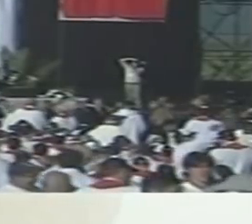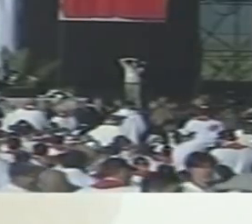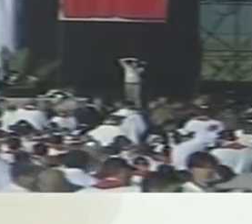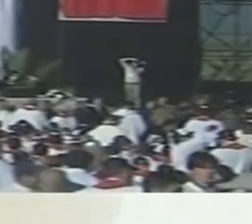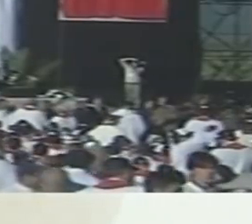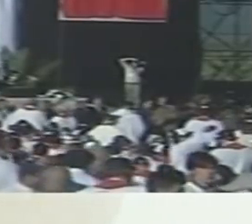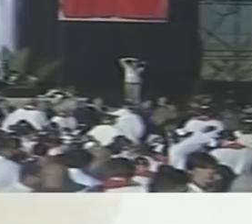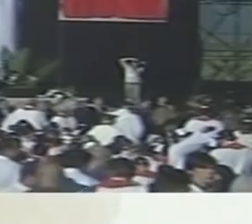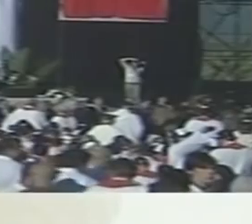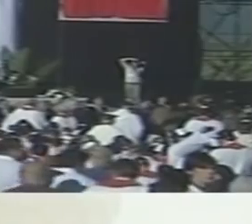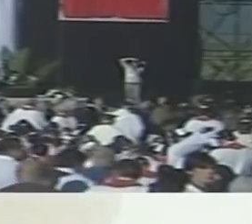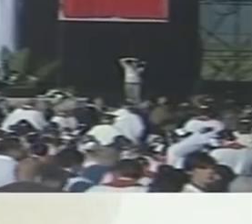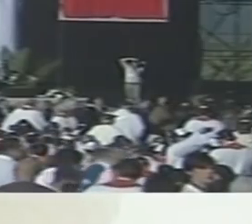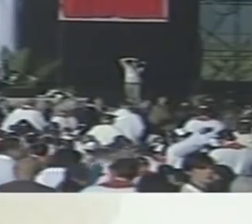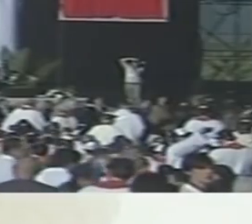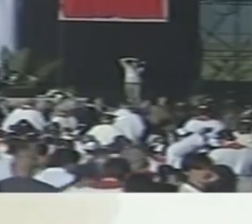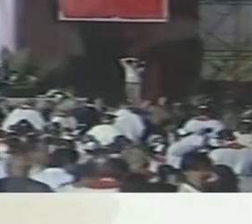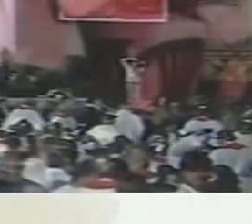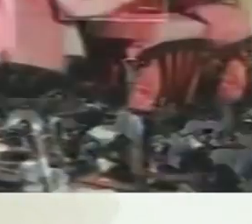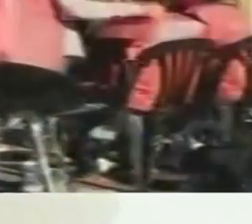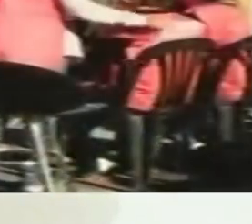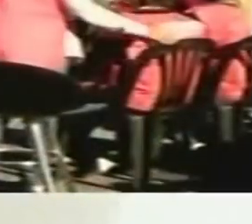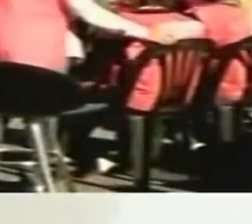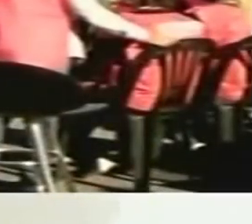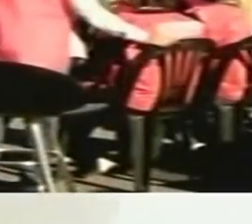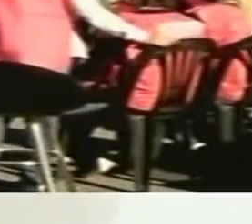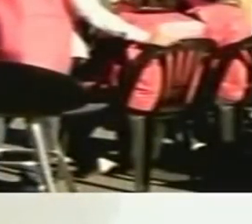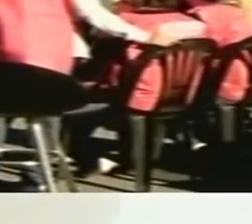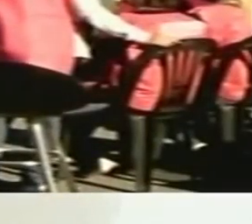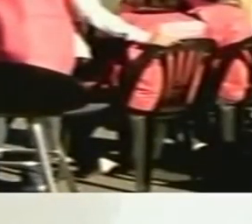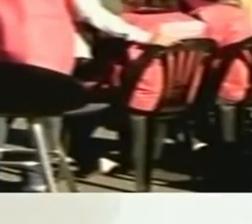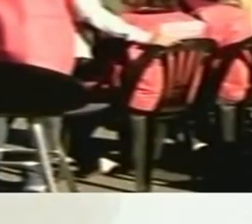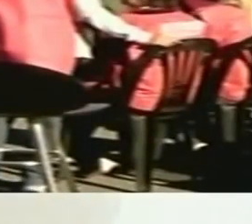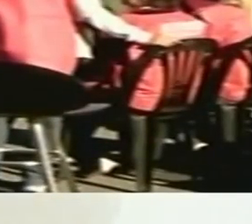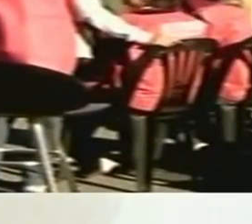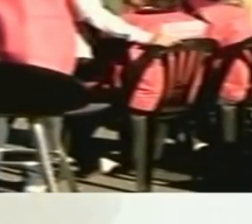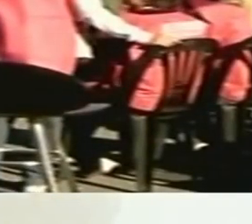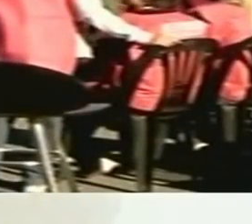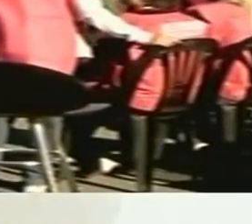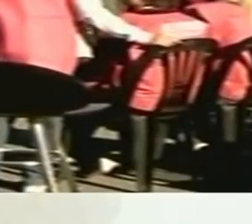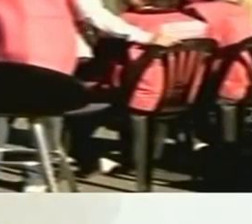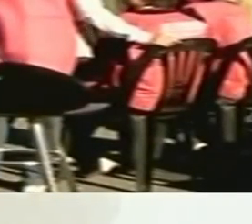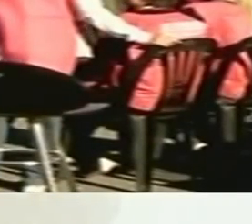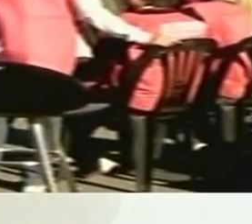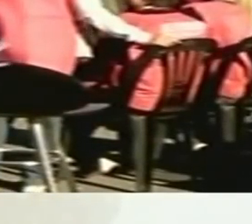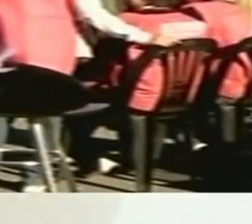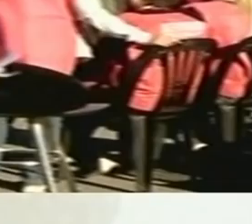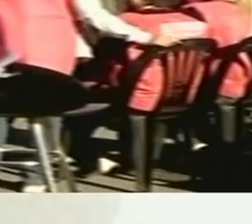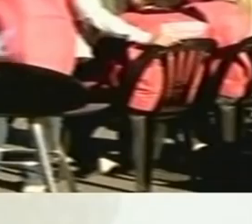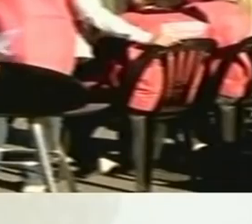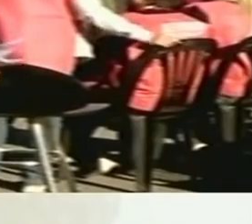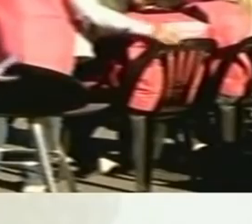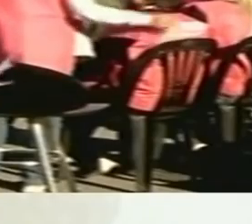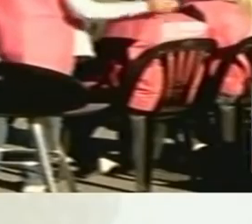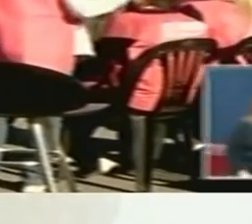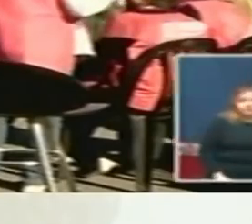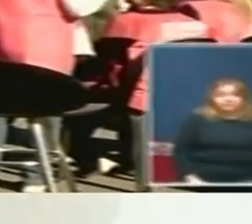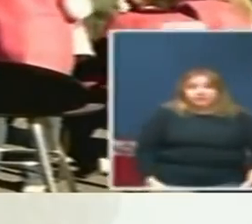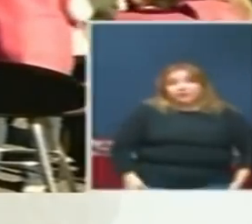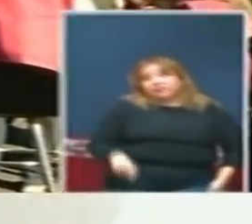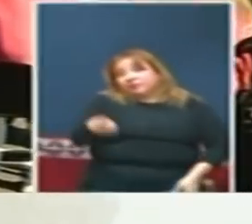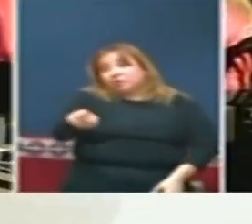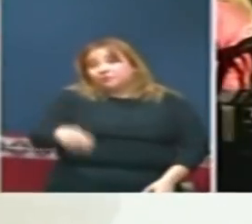del interior. Esa era la idea y esa es la idea que se ha llevado el Vaticano, la Santa Sede, para realizar en el día de hoy